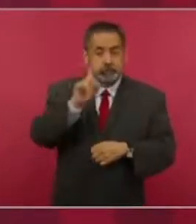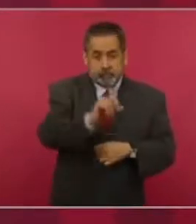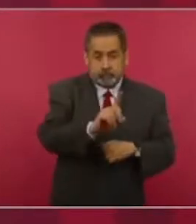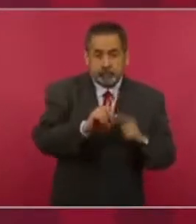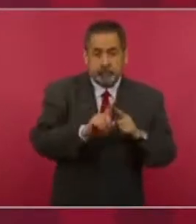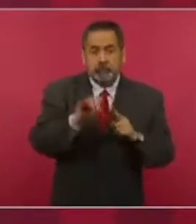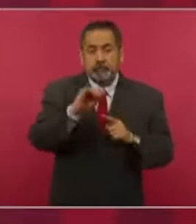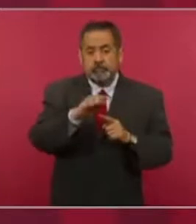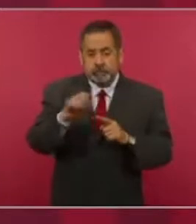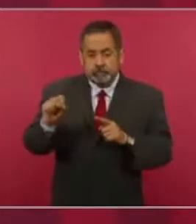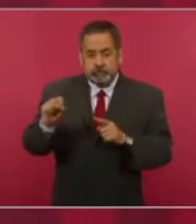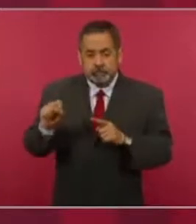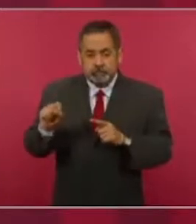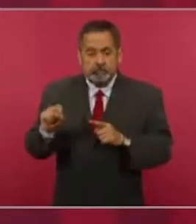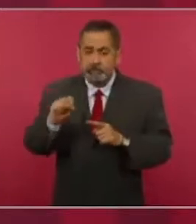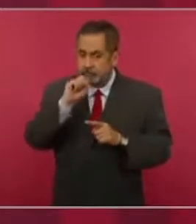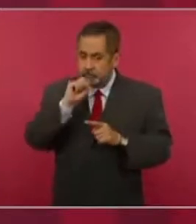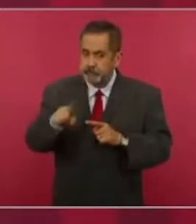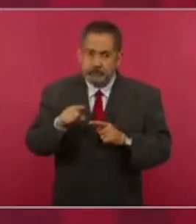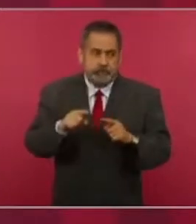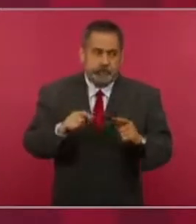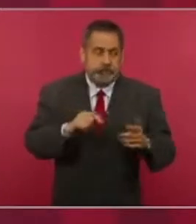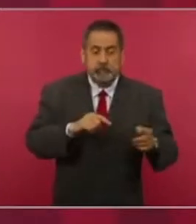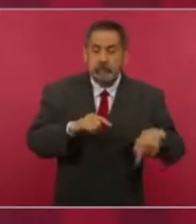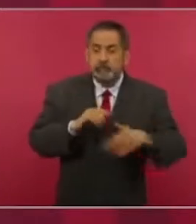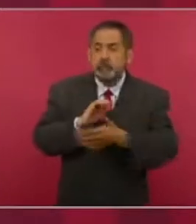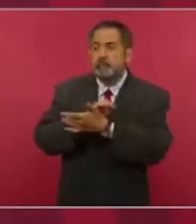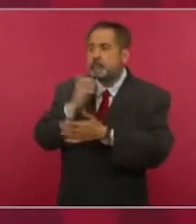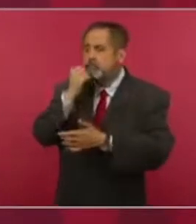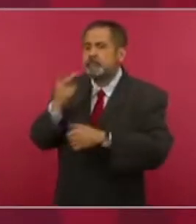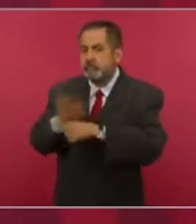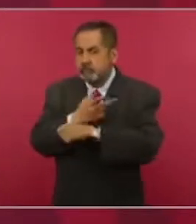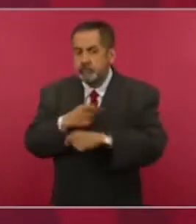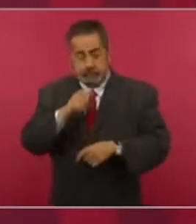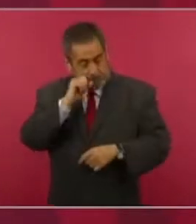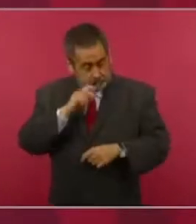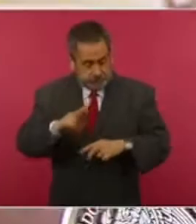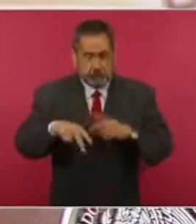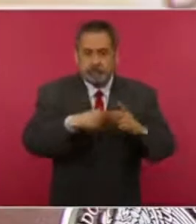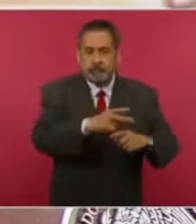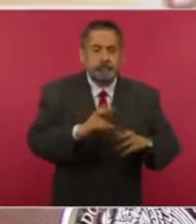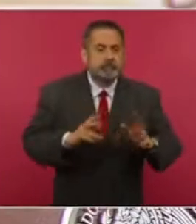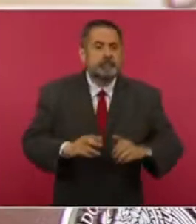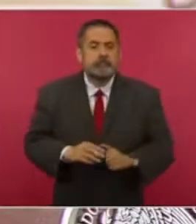del Seguro Social, porque es otra demanda que tienen,